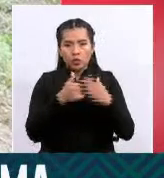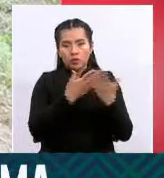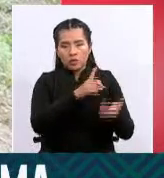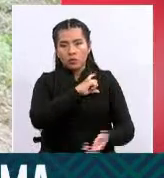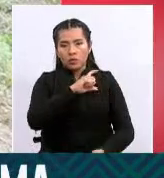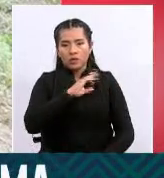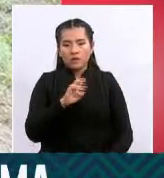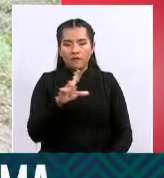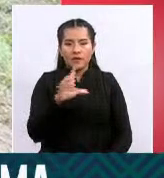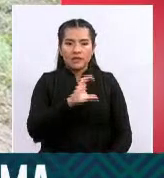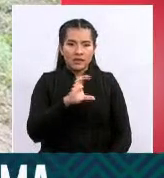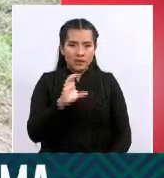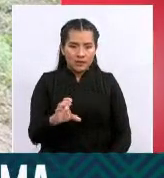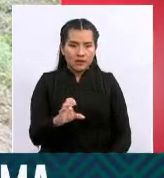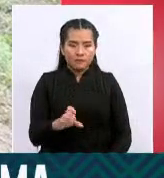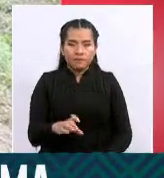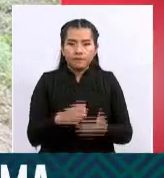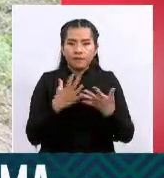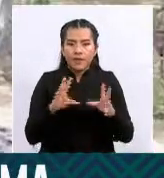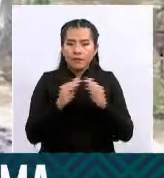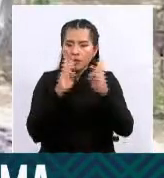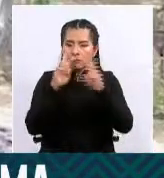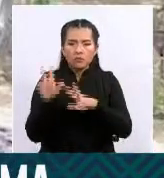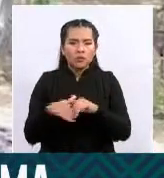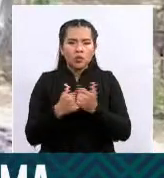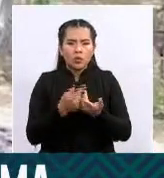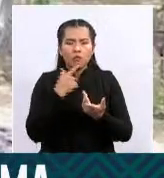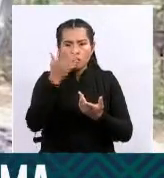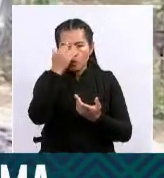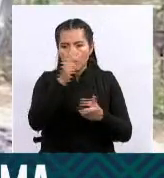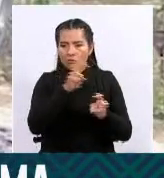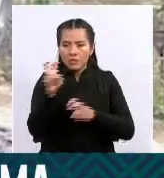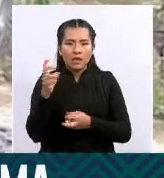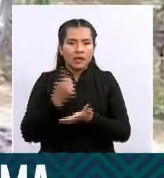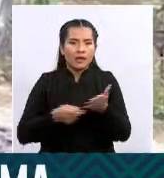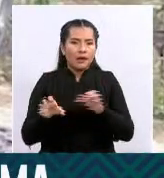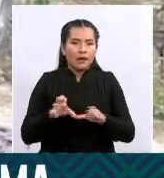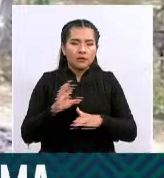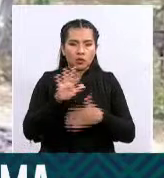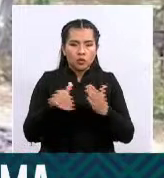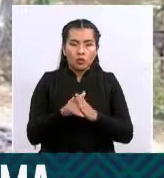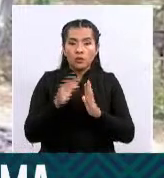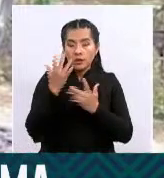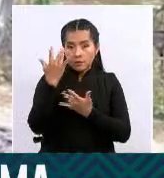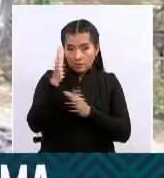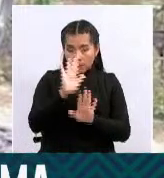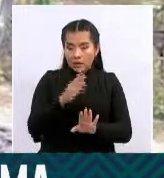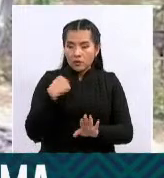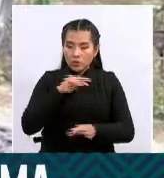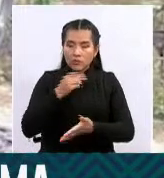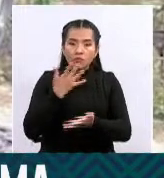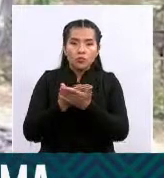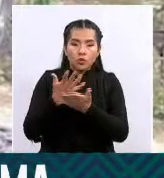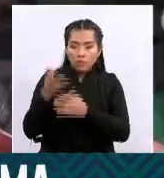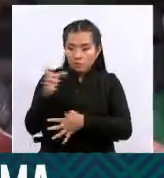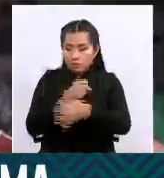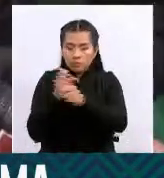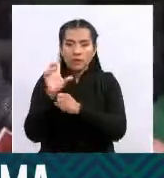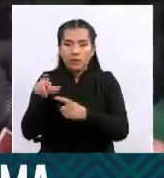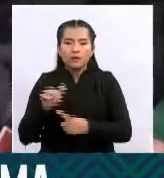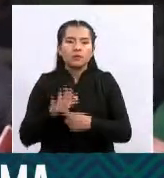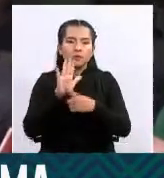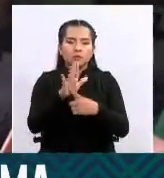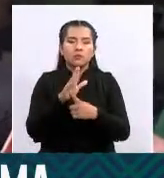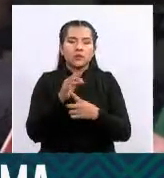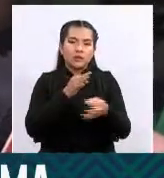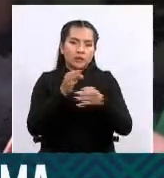Especial de Lucha contra el Crimen del departamento de Cochabamba, una vez teniendo los mayores elementos, nos hará conocer cuál había sido